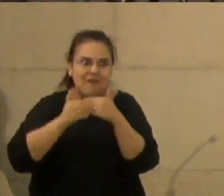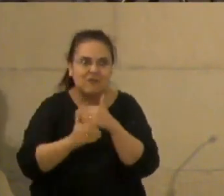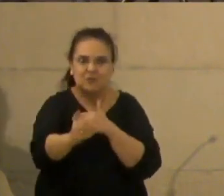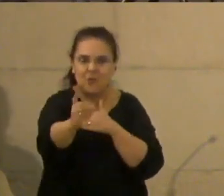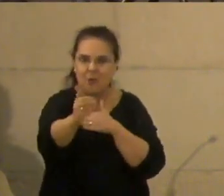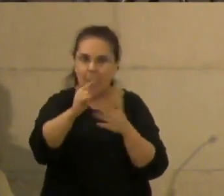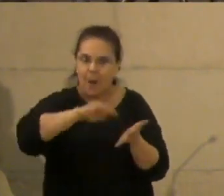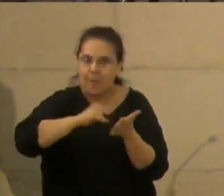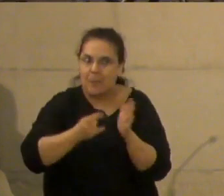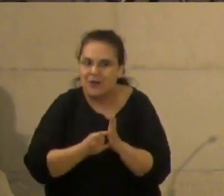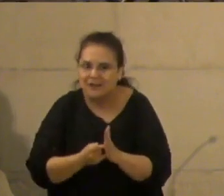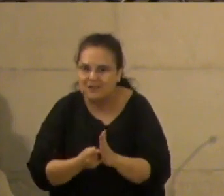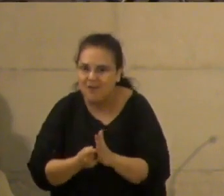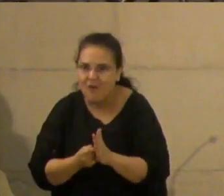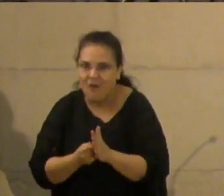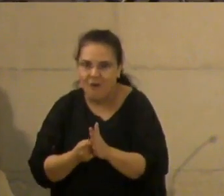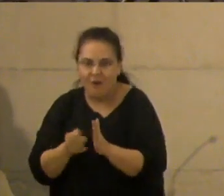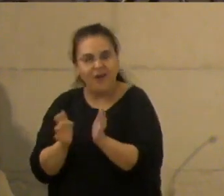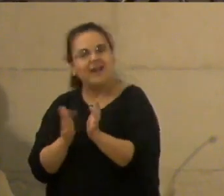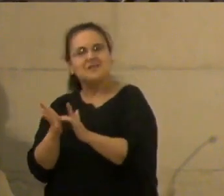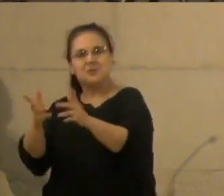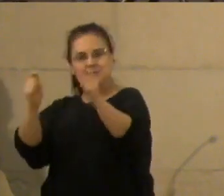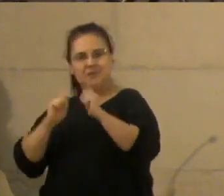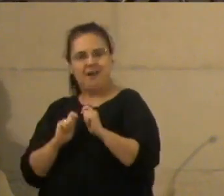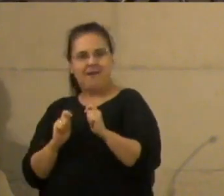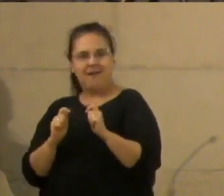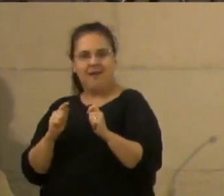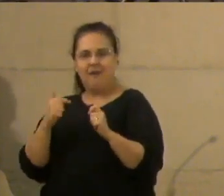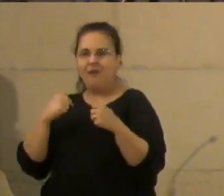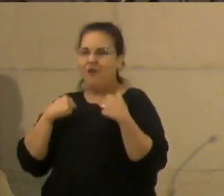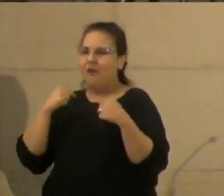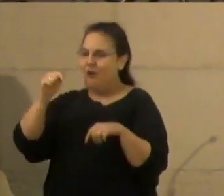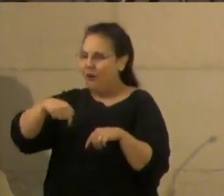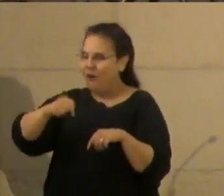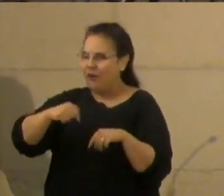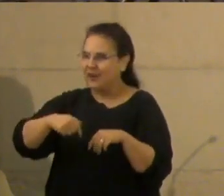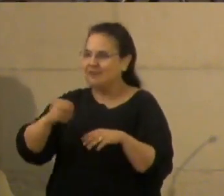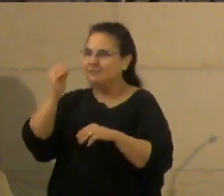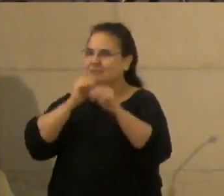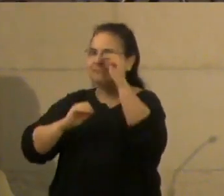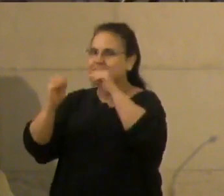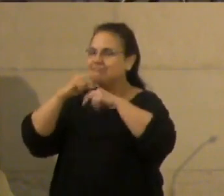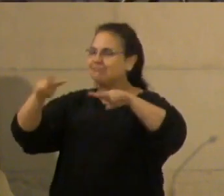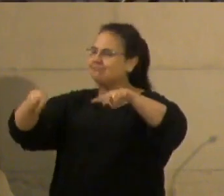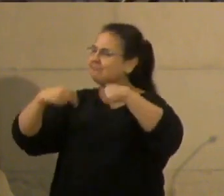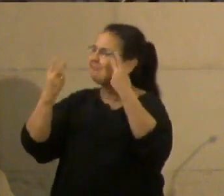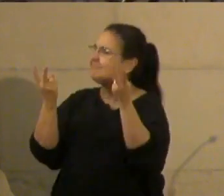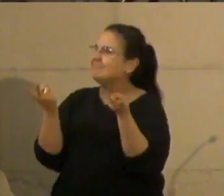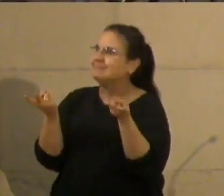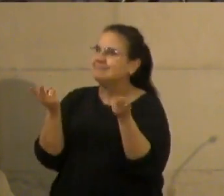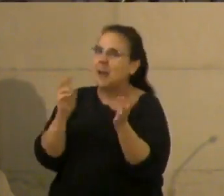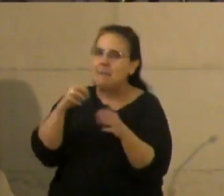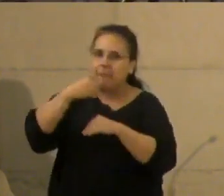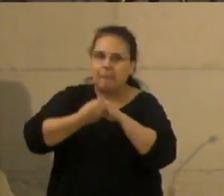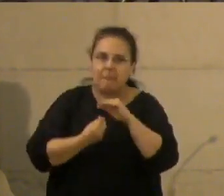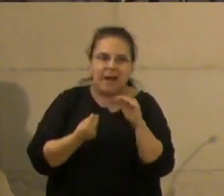el proyecto que Jesús nos da y hoy podemos dejarnos alimentar por este pan que es Cristo, que nos